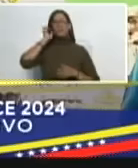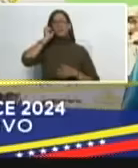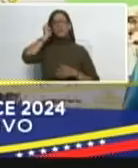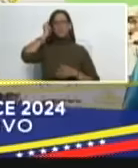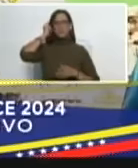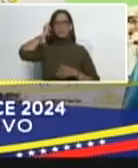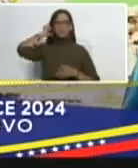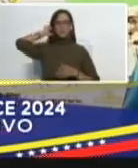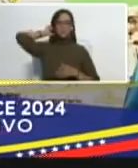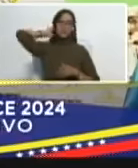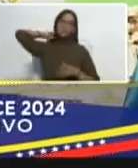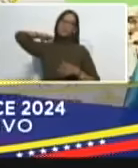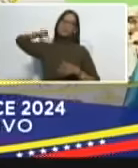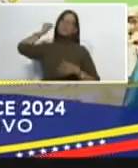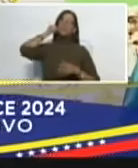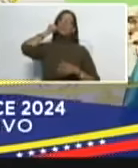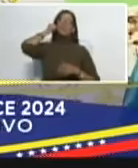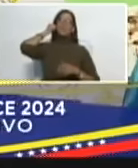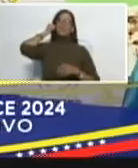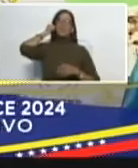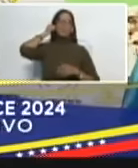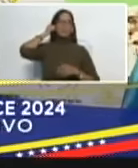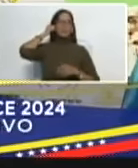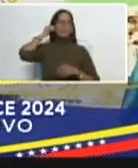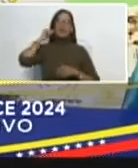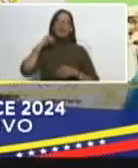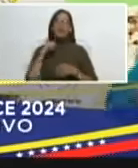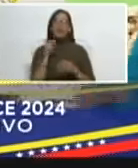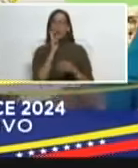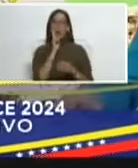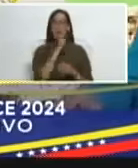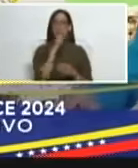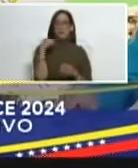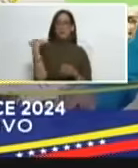Los apellidos y el imperio gringo decía que era Juan Guaidó.